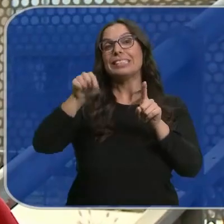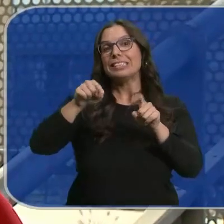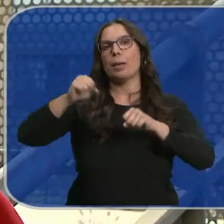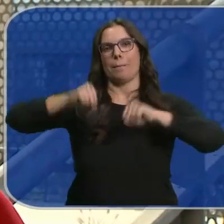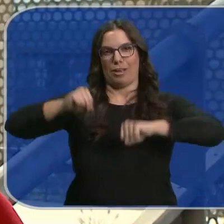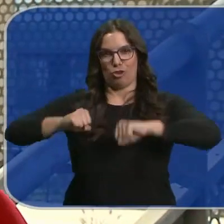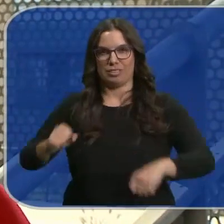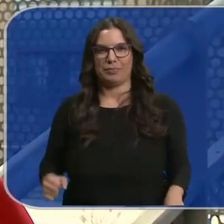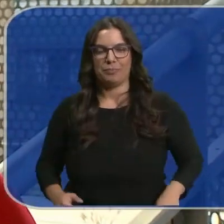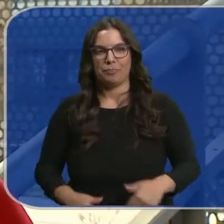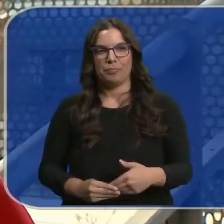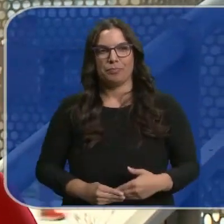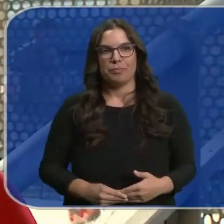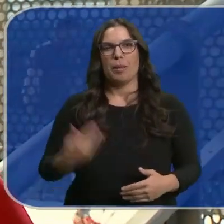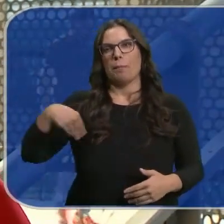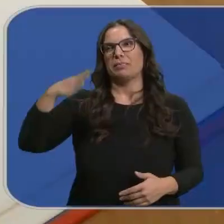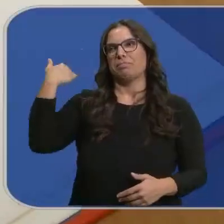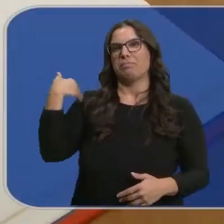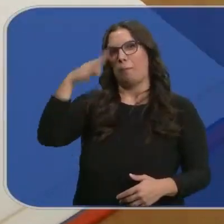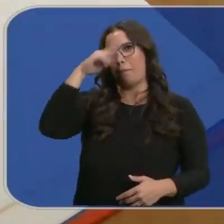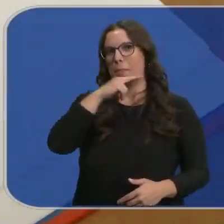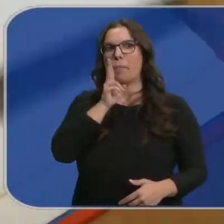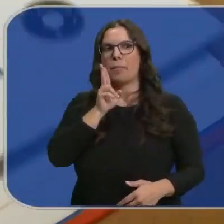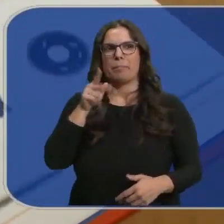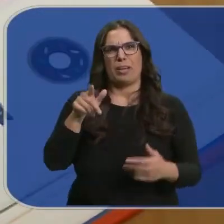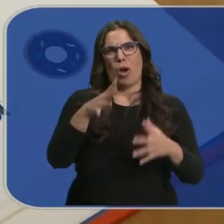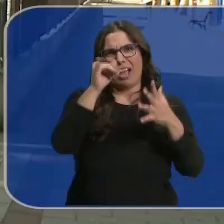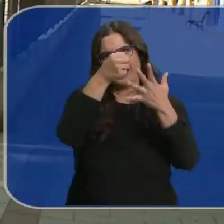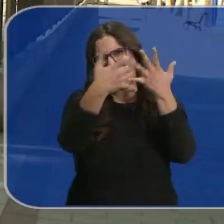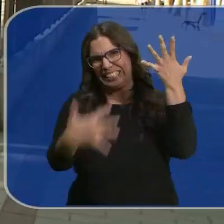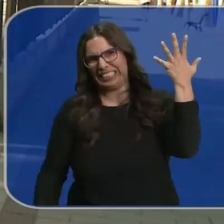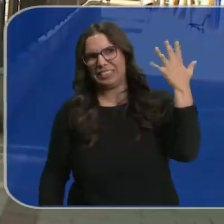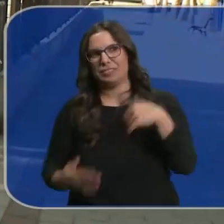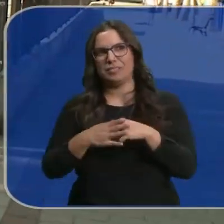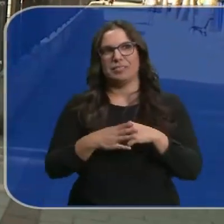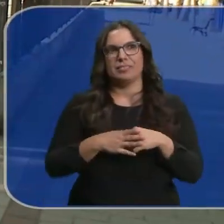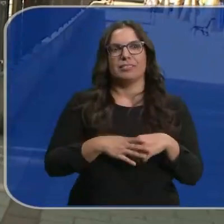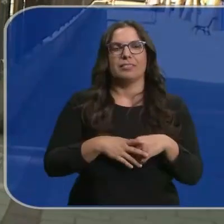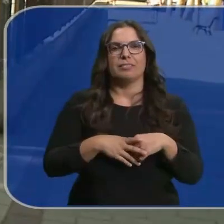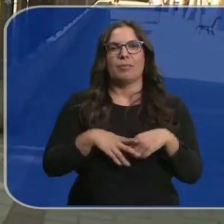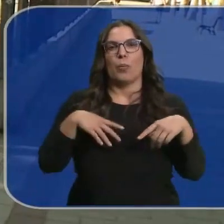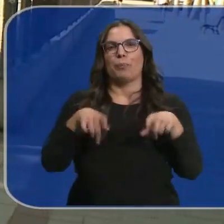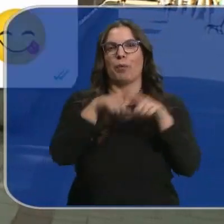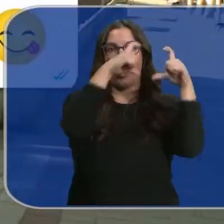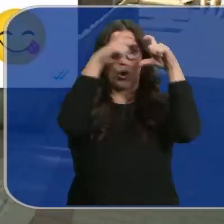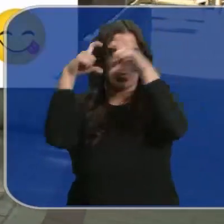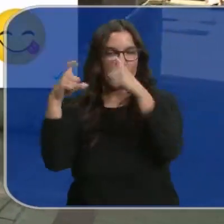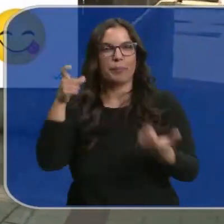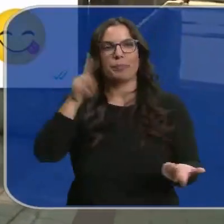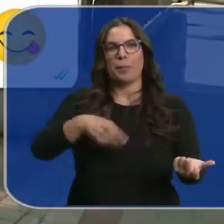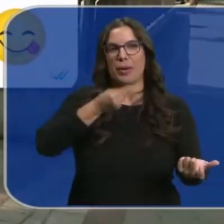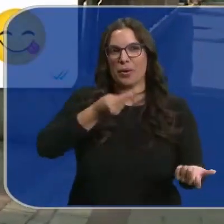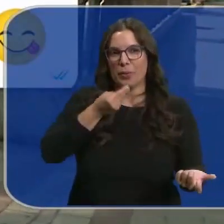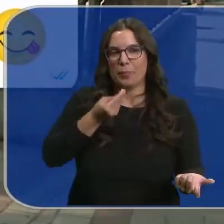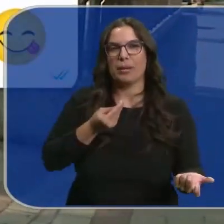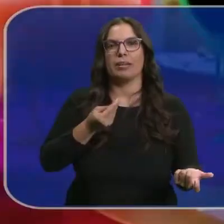adultas. Como más de generación de nuestros padres. Pero el catálogo es infinito. Los corazones, el del comer